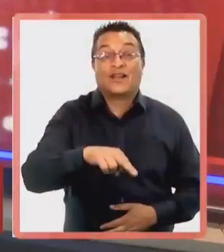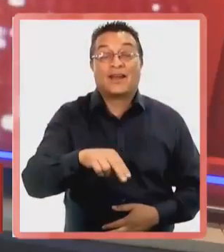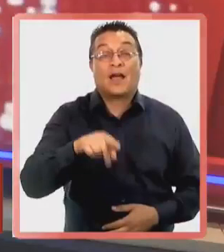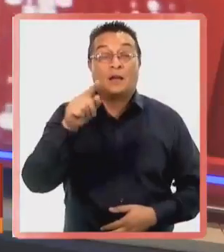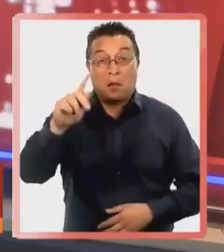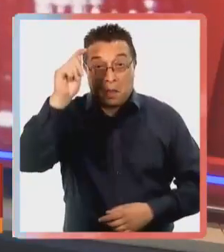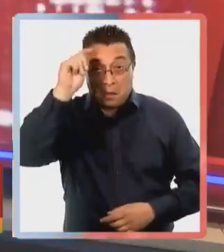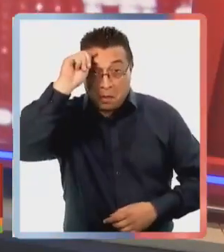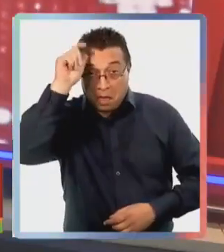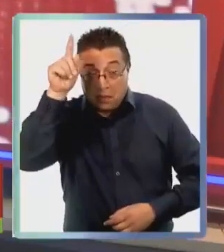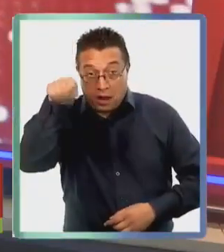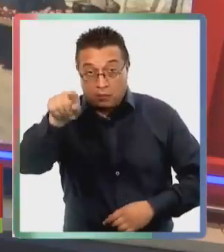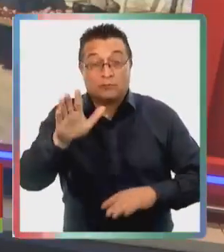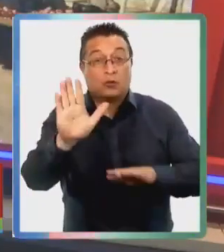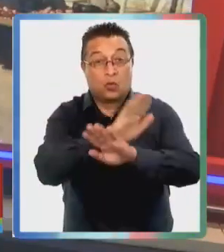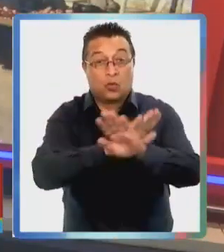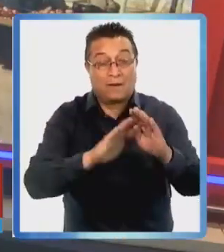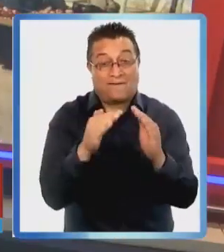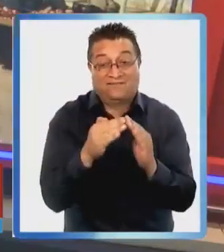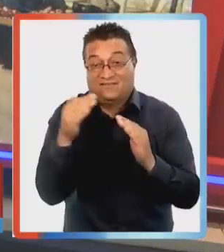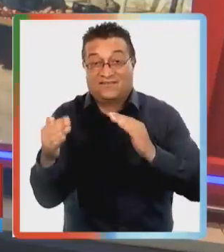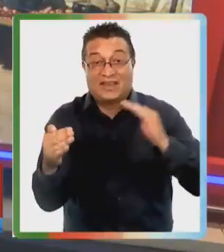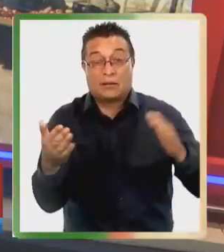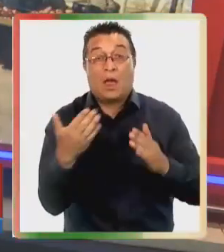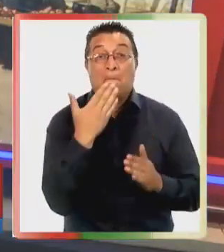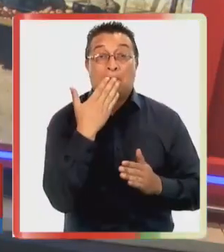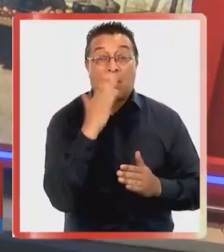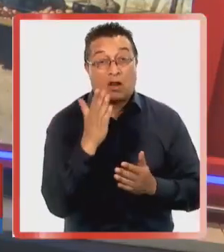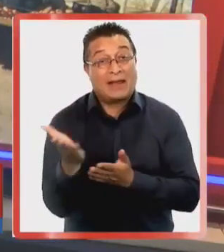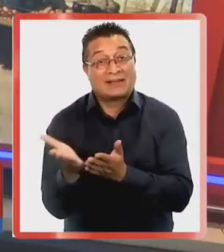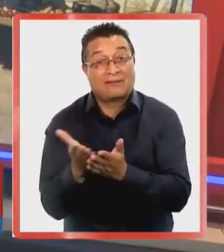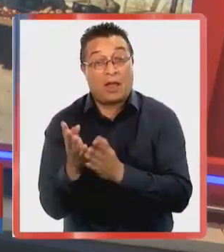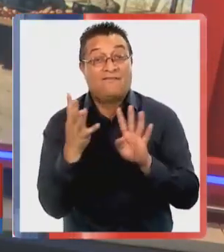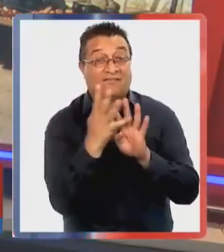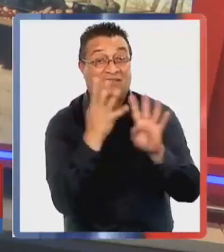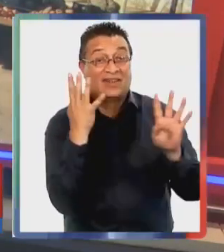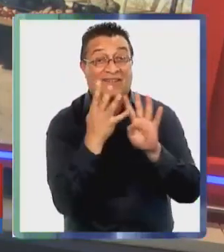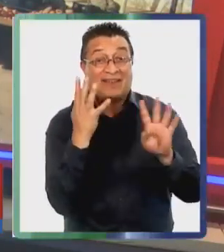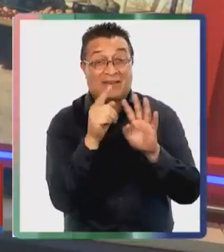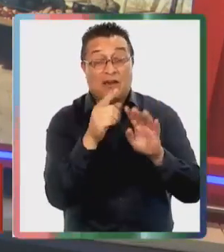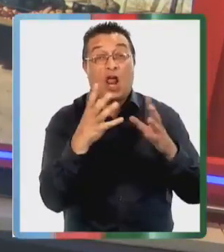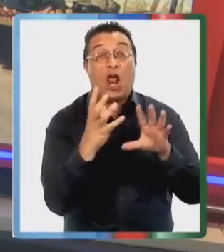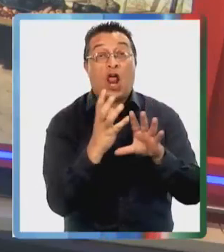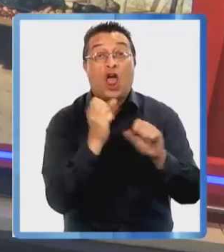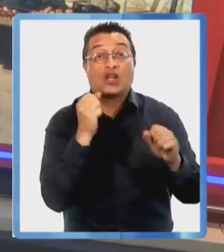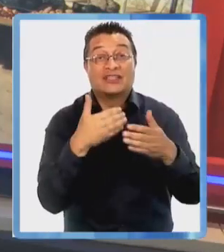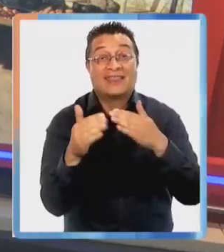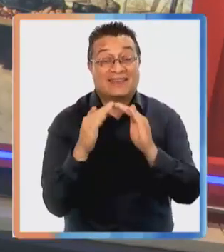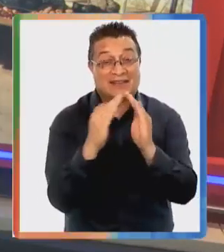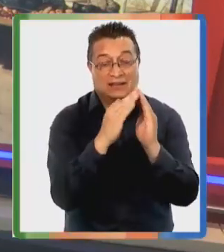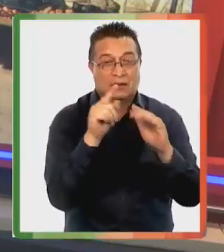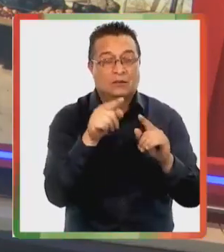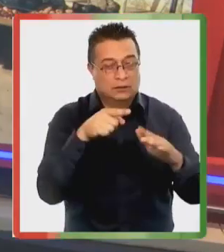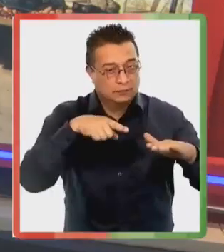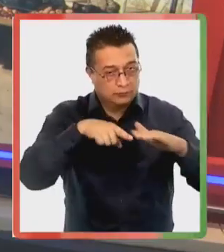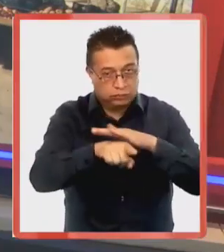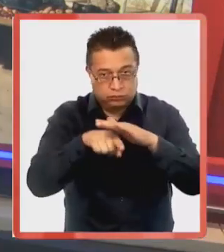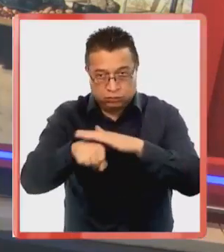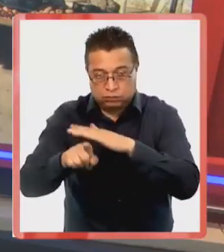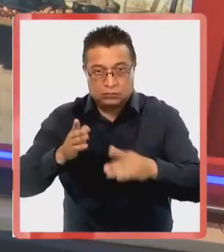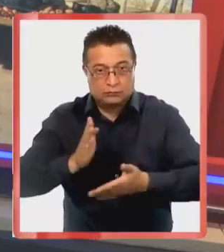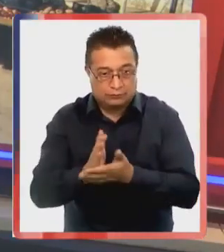Ya estamos de vuelta. Con la idea de resguardar a los vecinos y mejorar el servicio, la Feria Libre de los Andes comenzará a ser foco